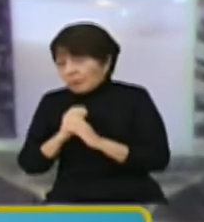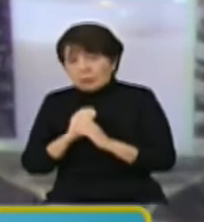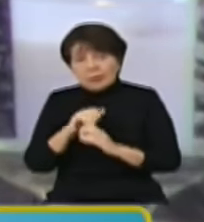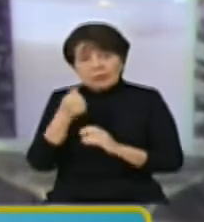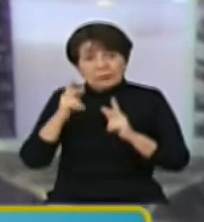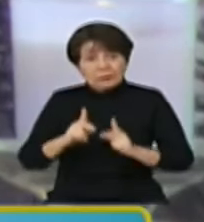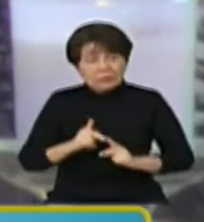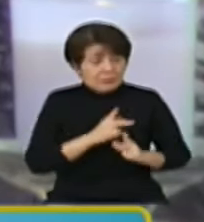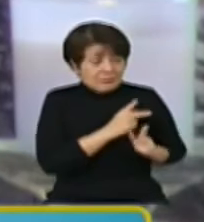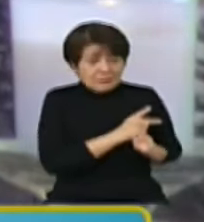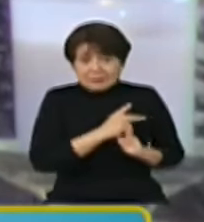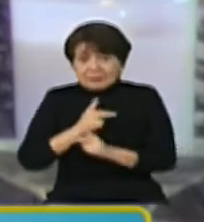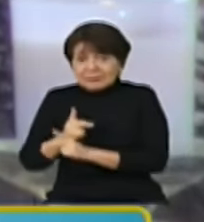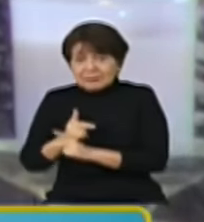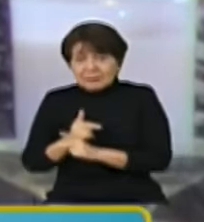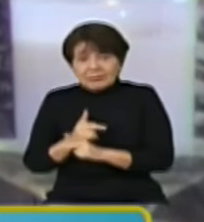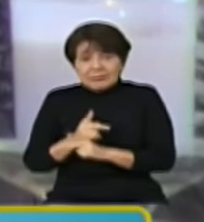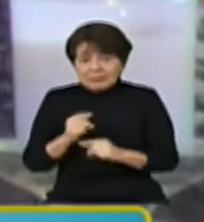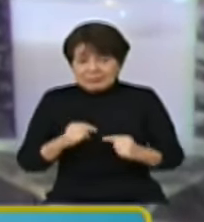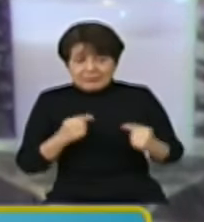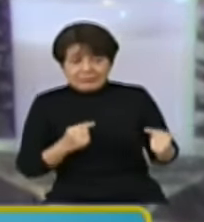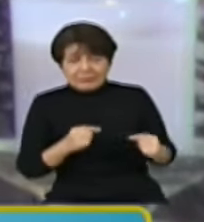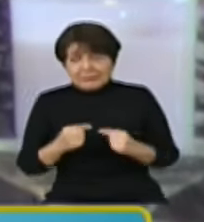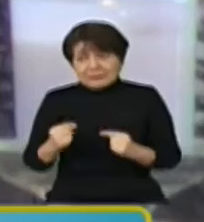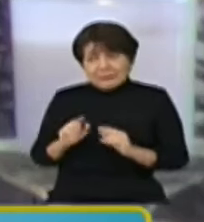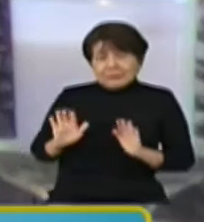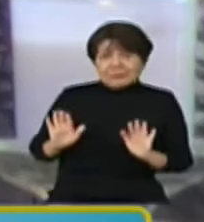otros fueran posibles adversarios.